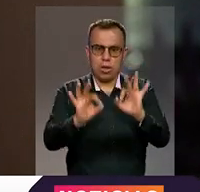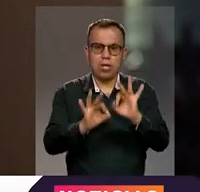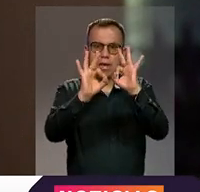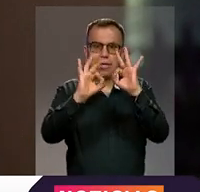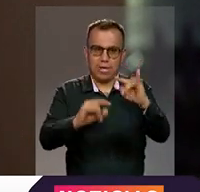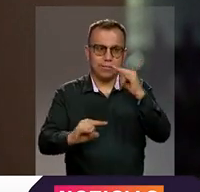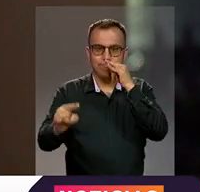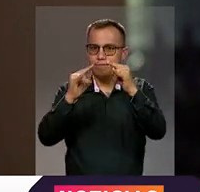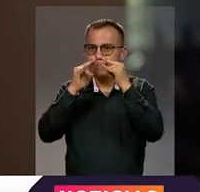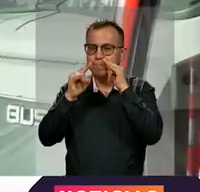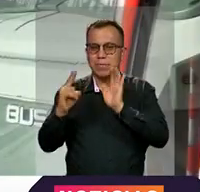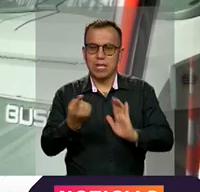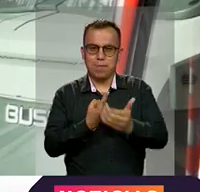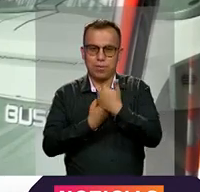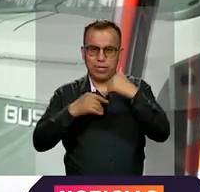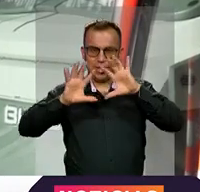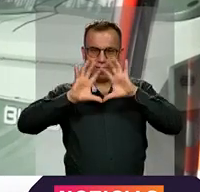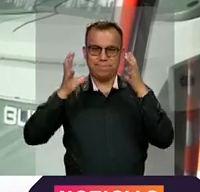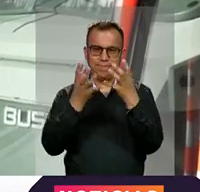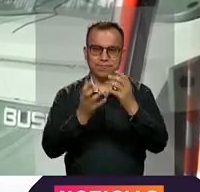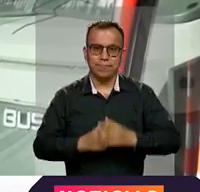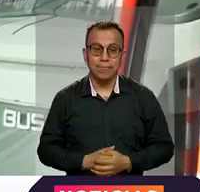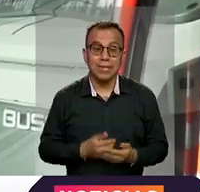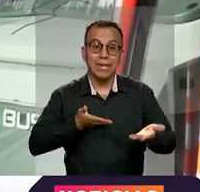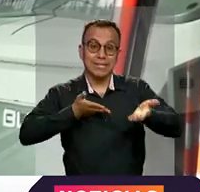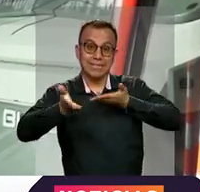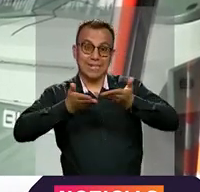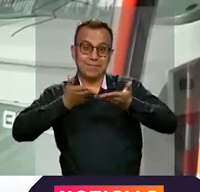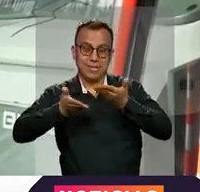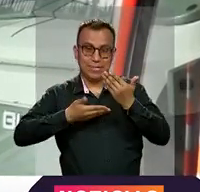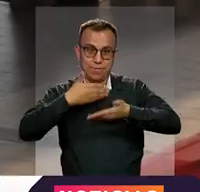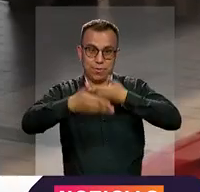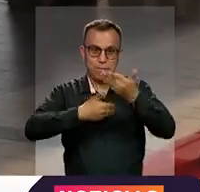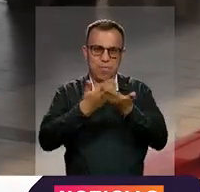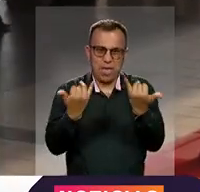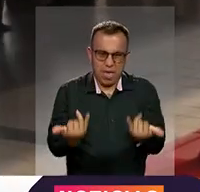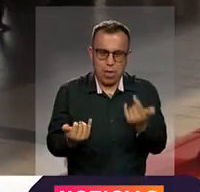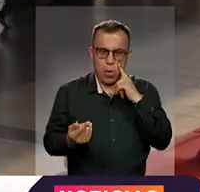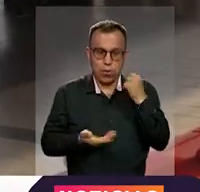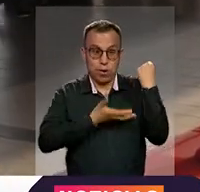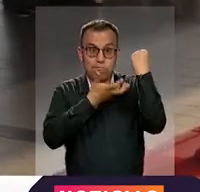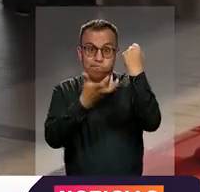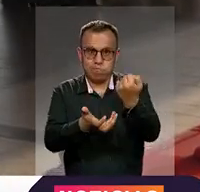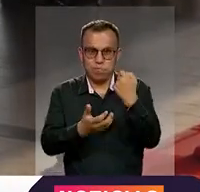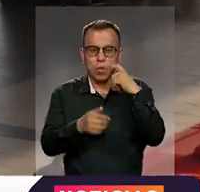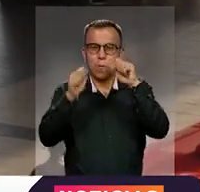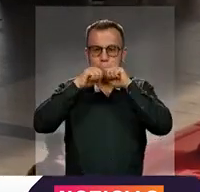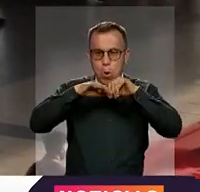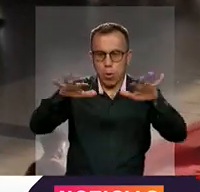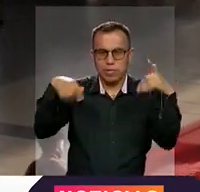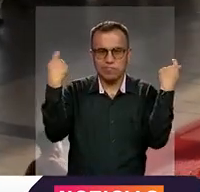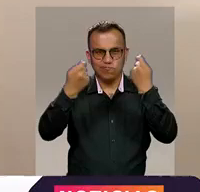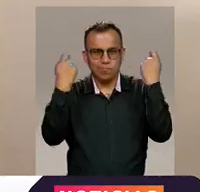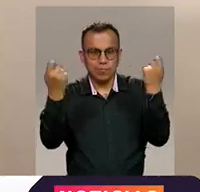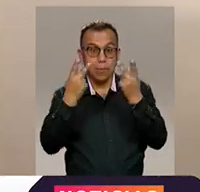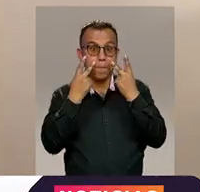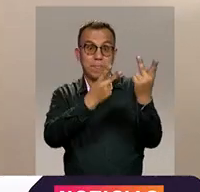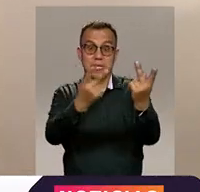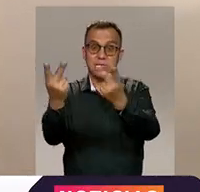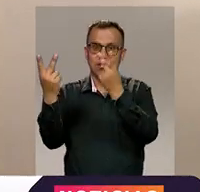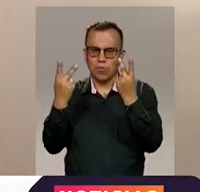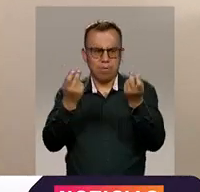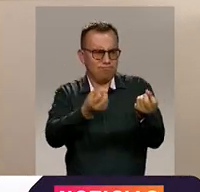del aire y proteger nuestro planeta. Los servicios de movilidad sostenible tendrán un esquema de financiación como la publicidad exterior visual. Le da